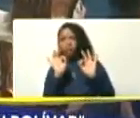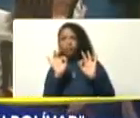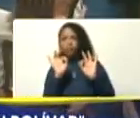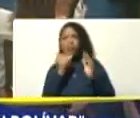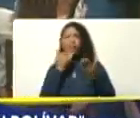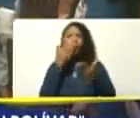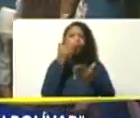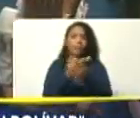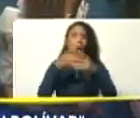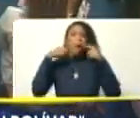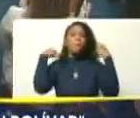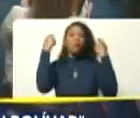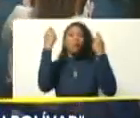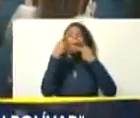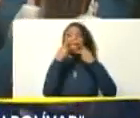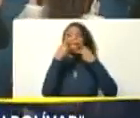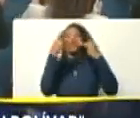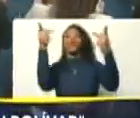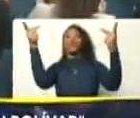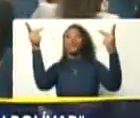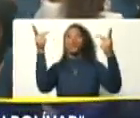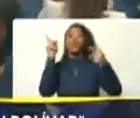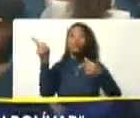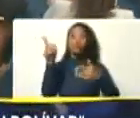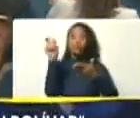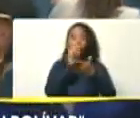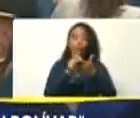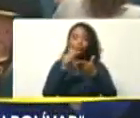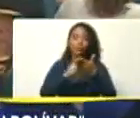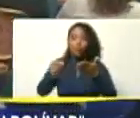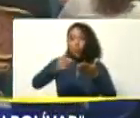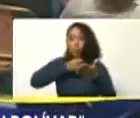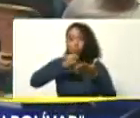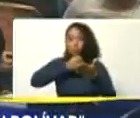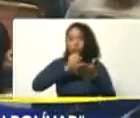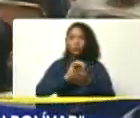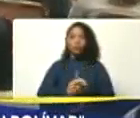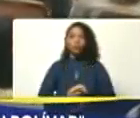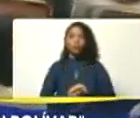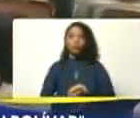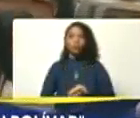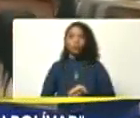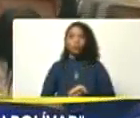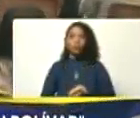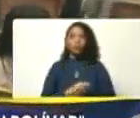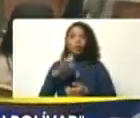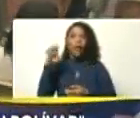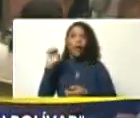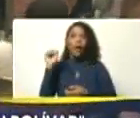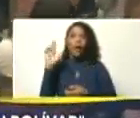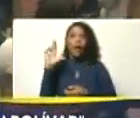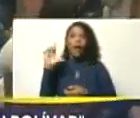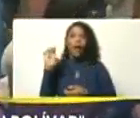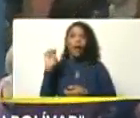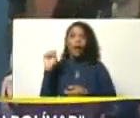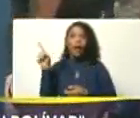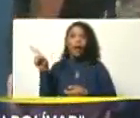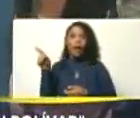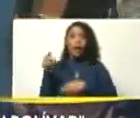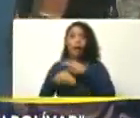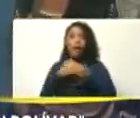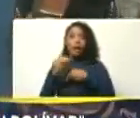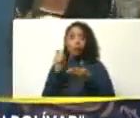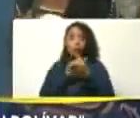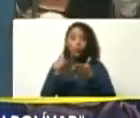gracias a la popularidad alcanzada por sus notas periodísticas, Earle ha sido, cuando escribí